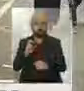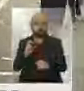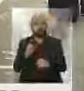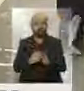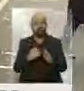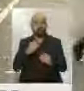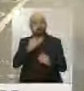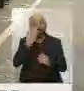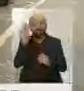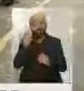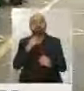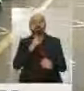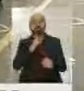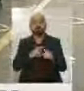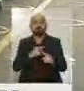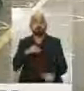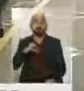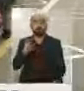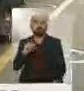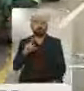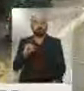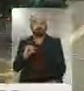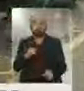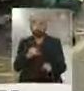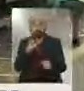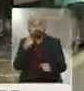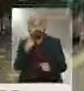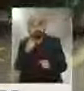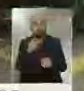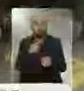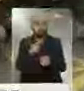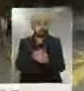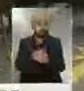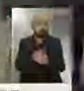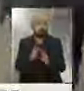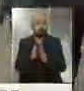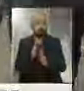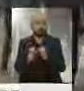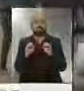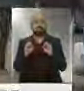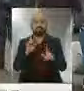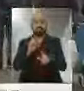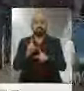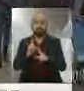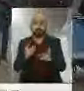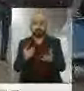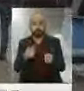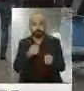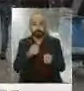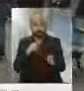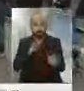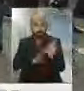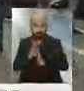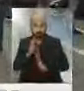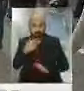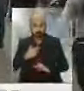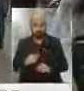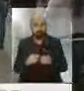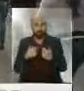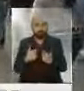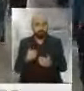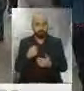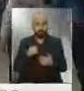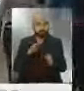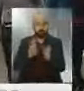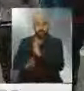Pandi, hoy lo encontramos haciendo las compras en la Feria 10 de Julio de Santiago. Me protejo bien porque tengo que cuidar a mi